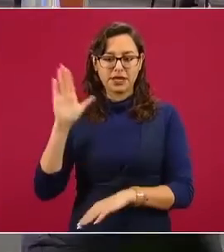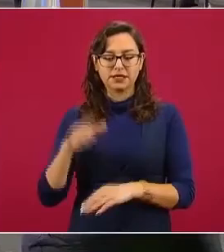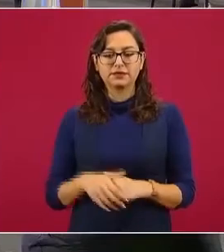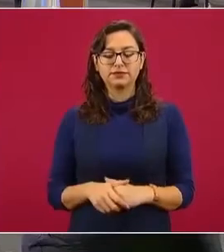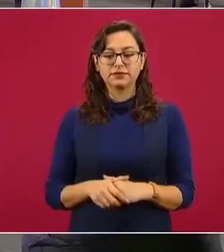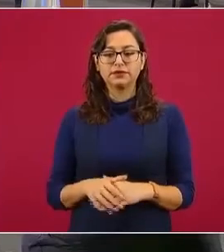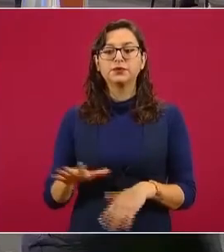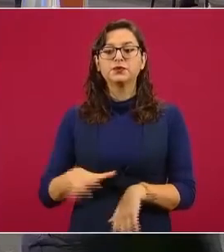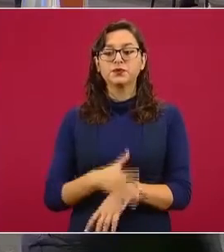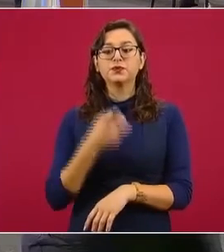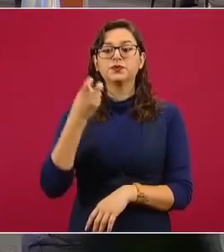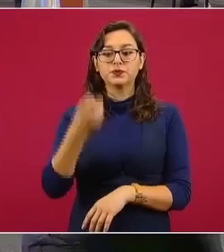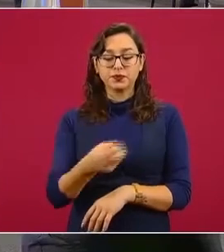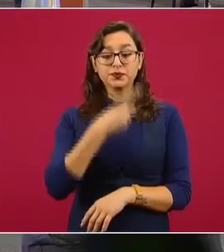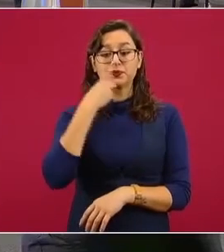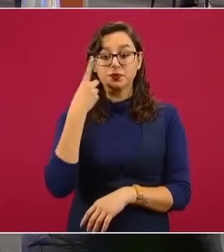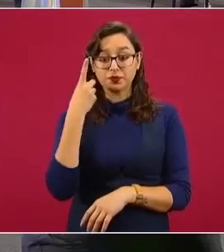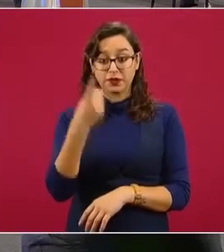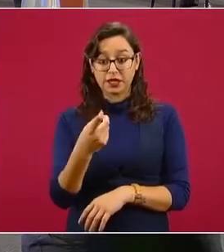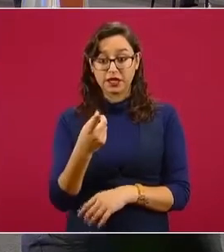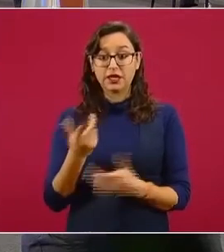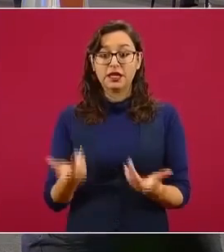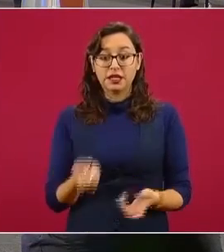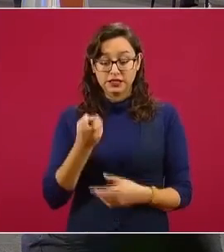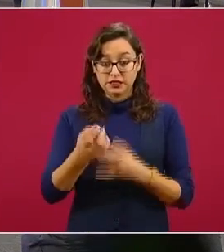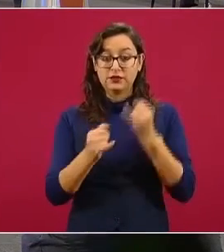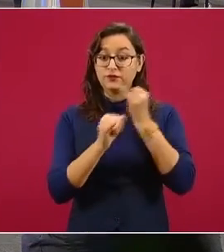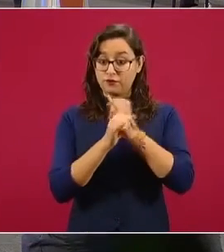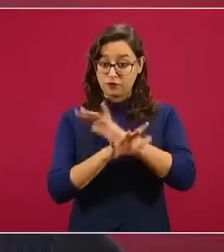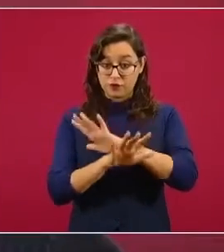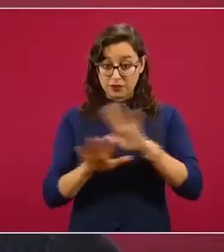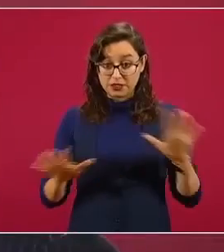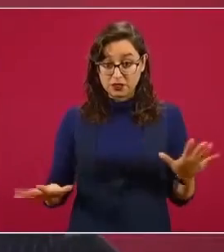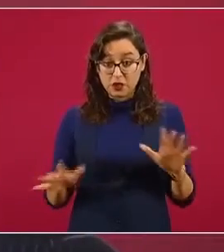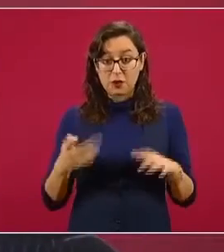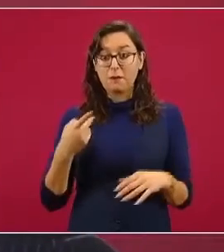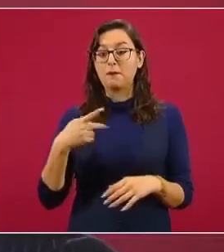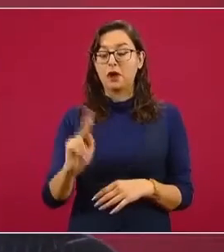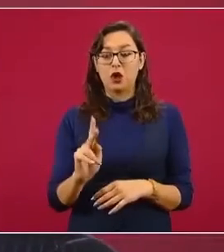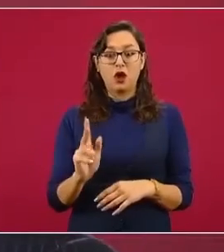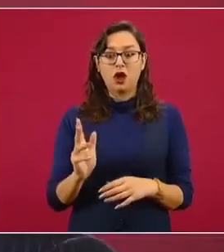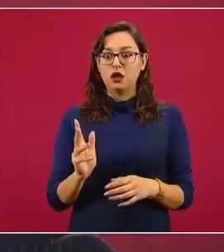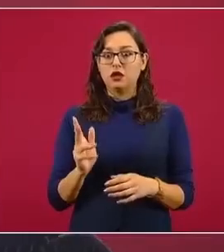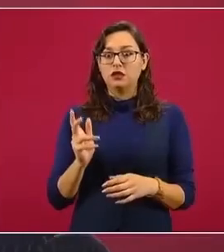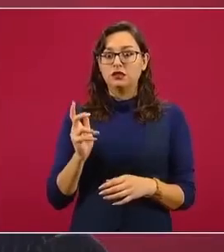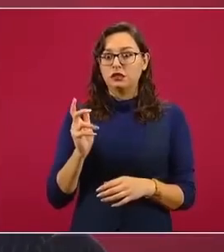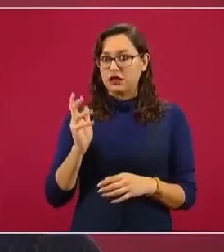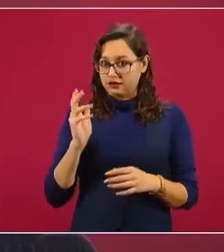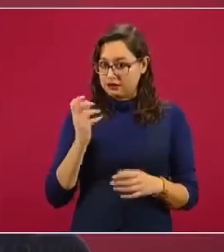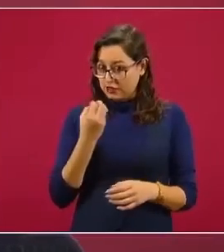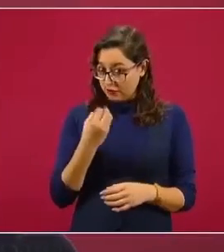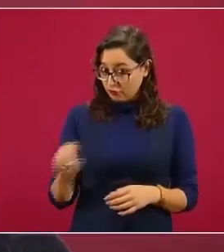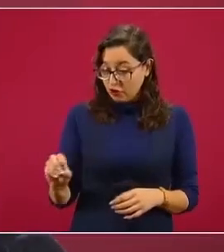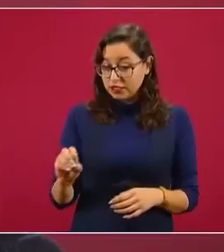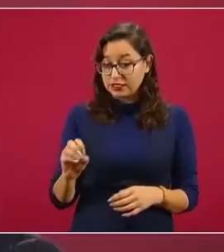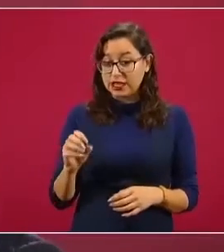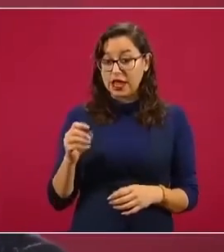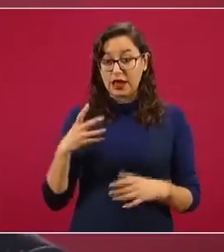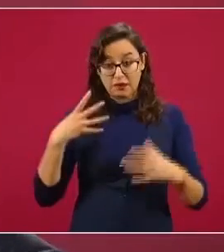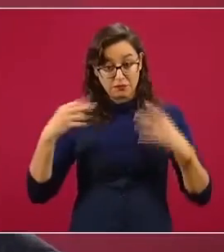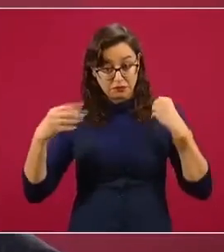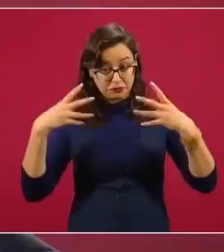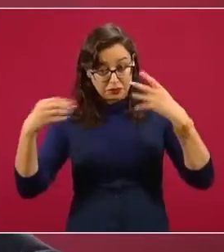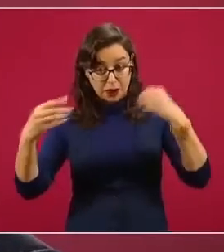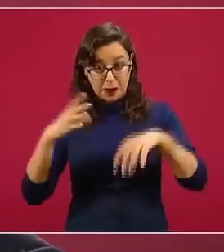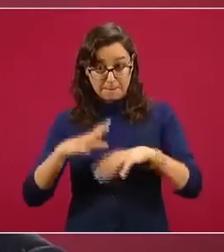Por eso insistimos en que esto es de carácter informativo, pero no debe sobreinterpretarse como que necesariamente entre mayor